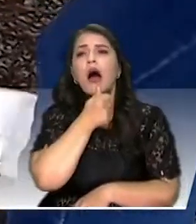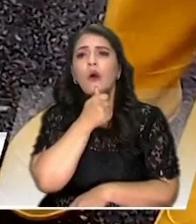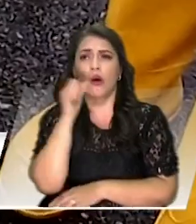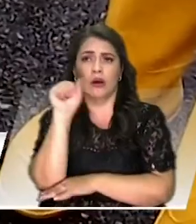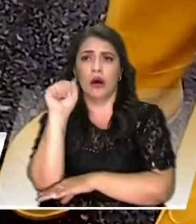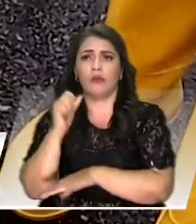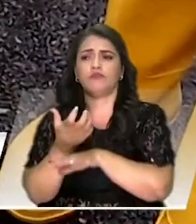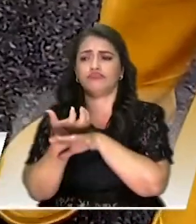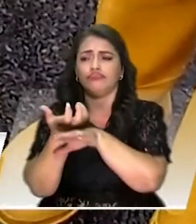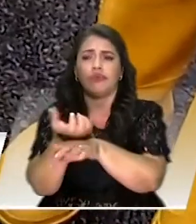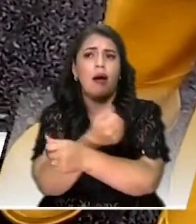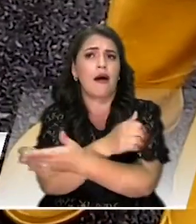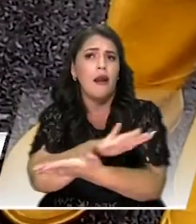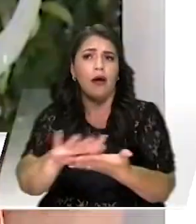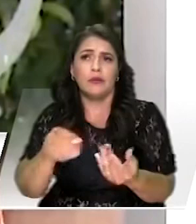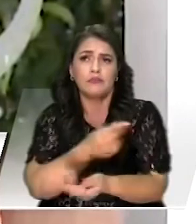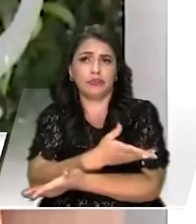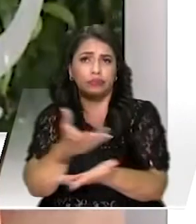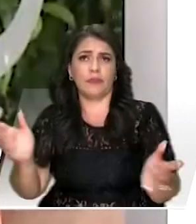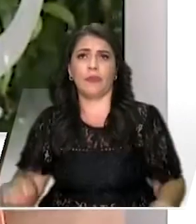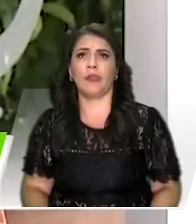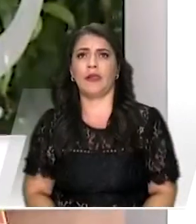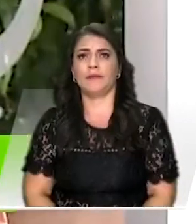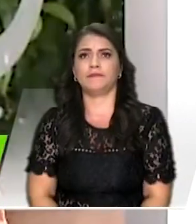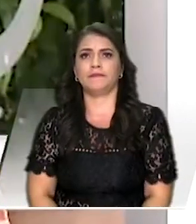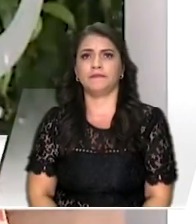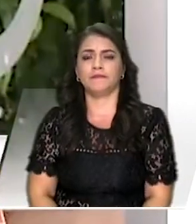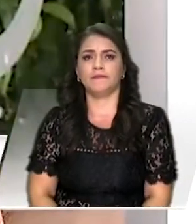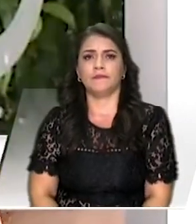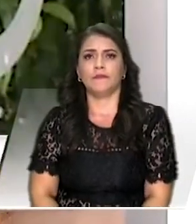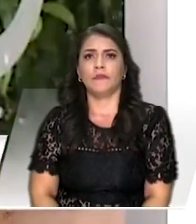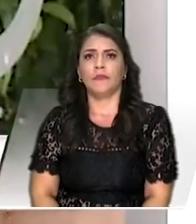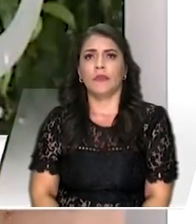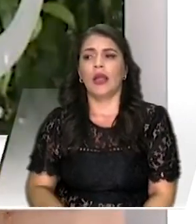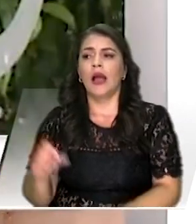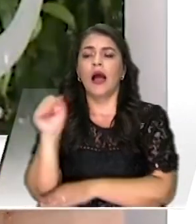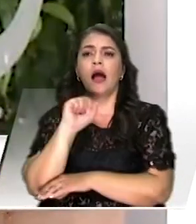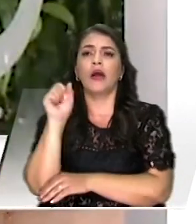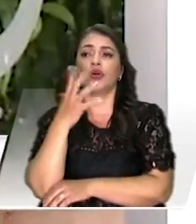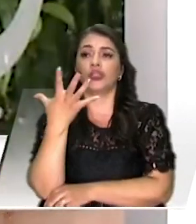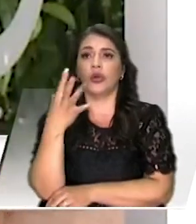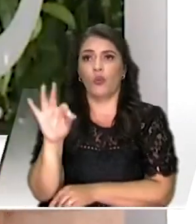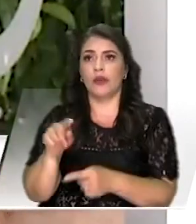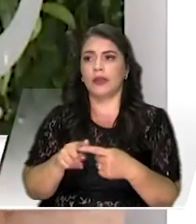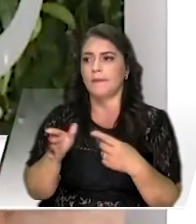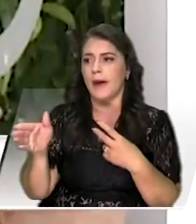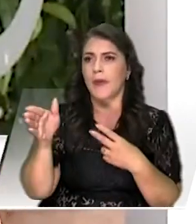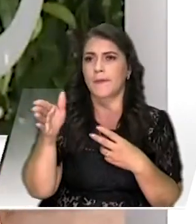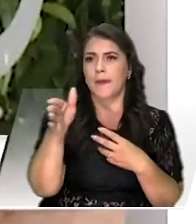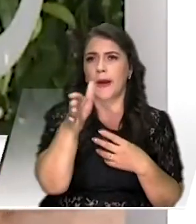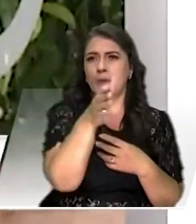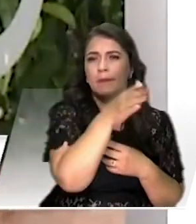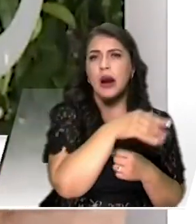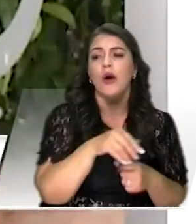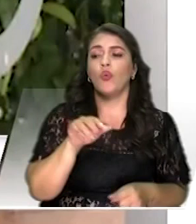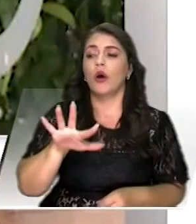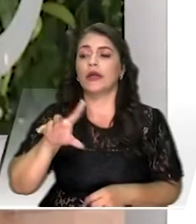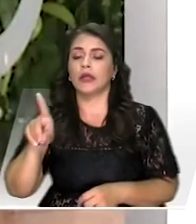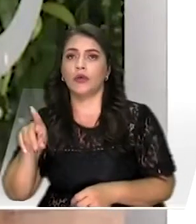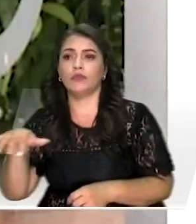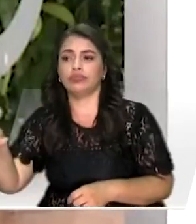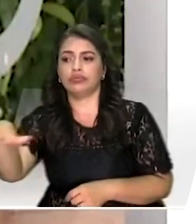sin costo para sus usuarios. Tendremos 50 rutas de carro tanque, 41 rutas de carro tanque en los